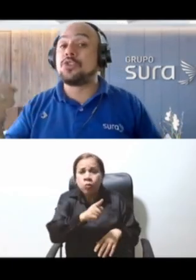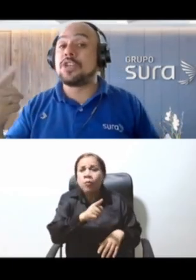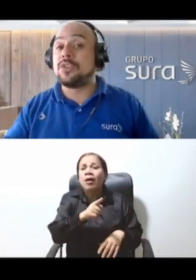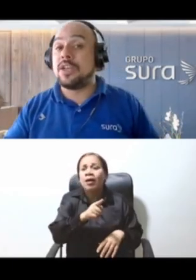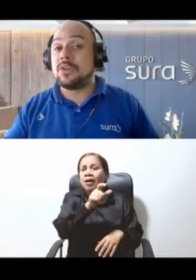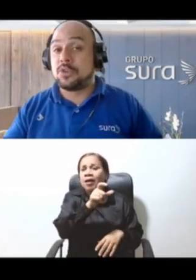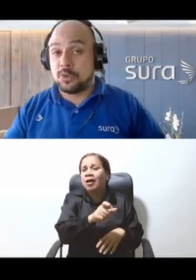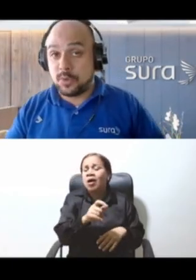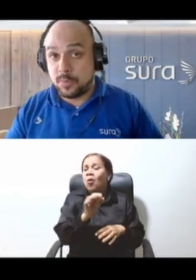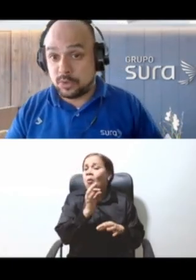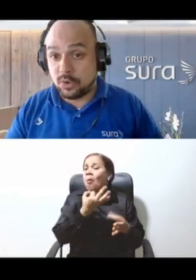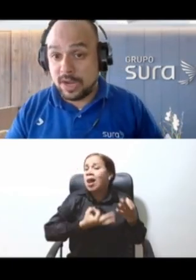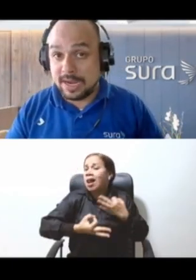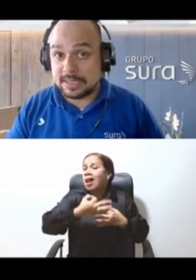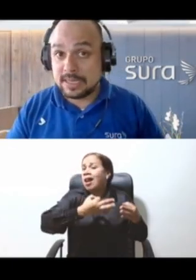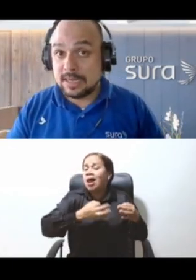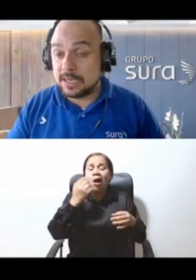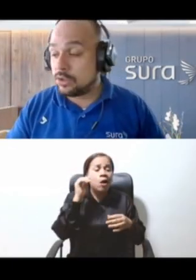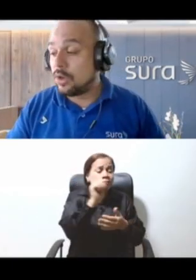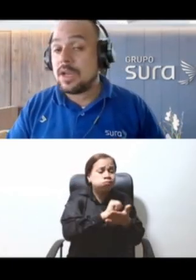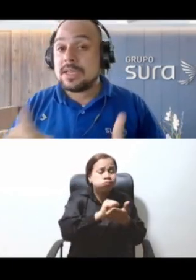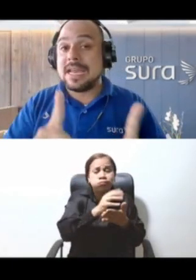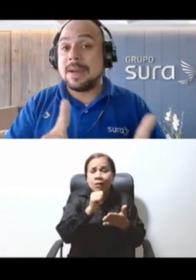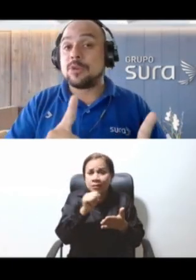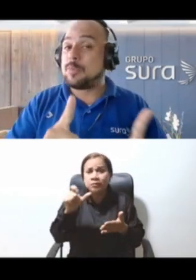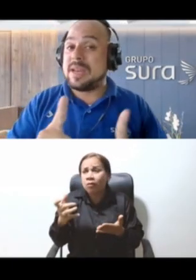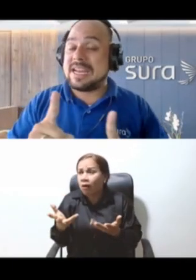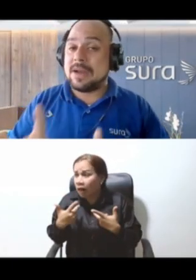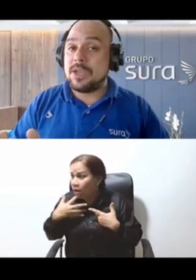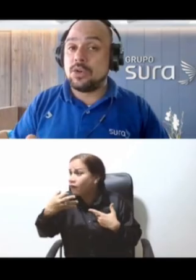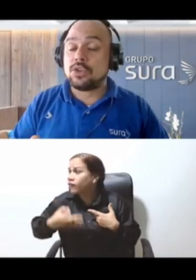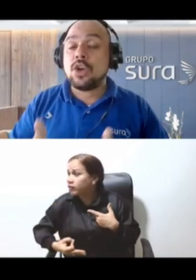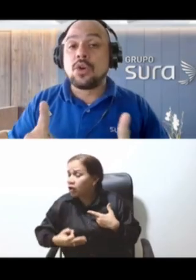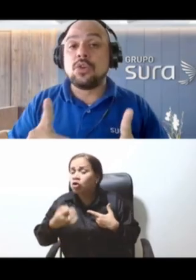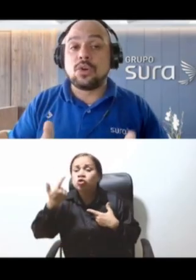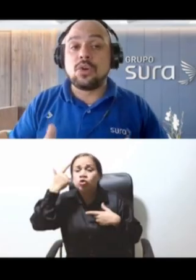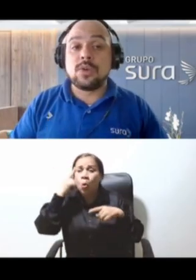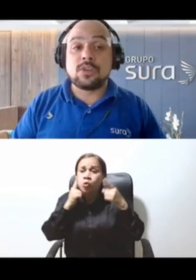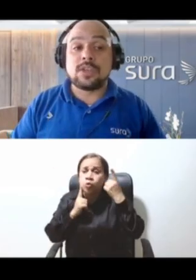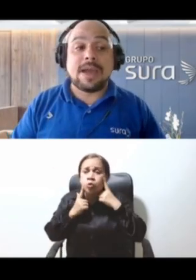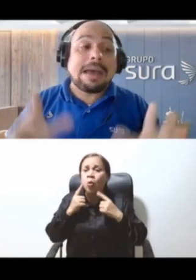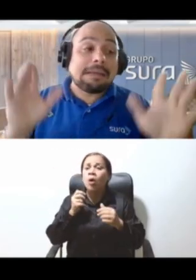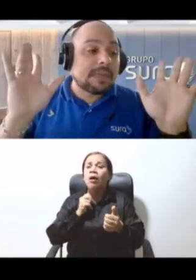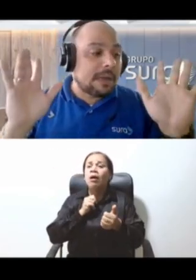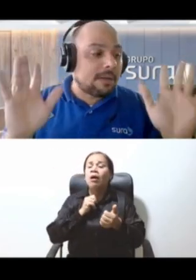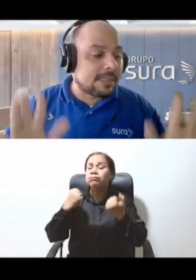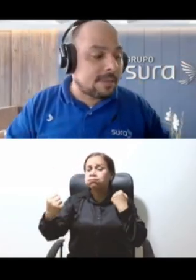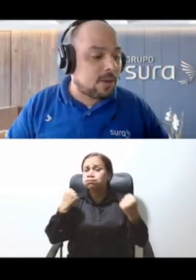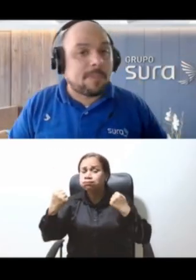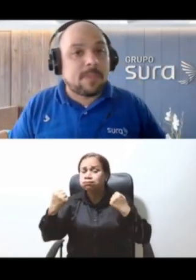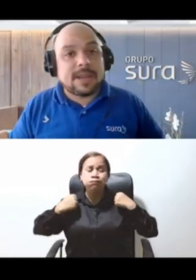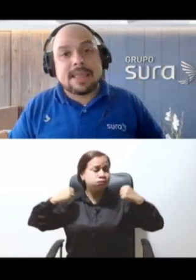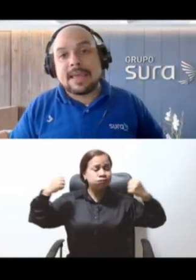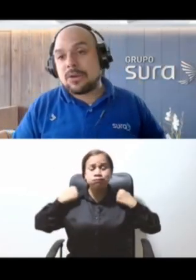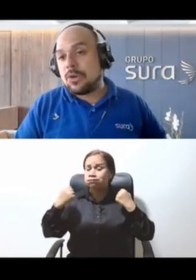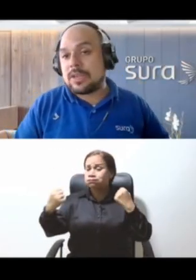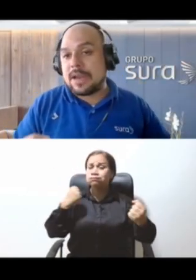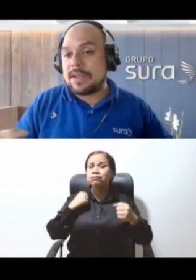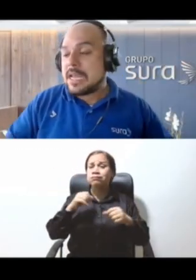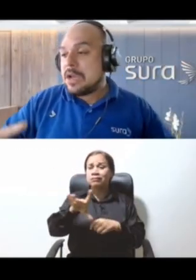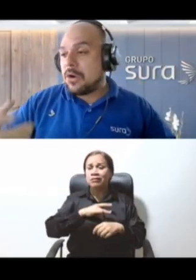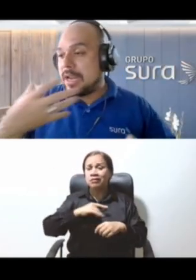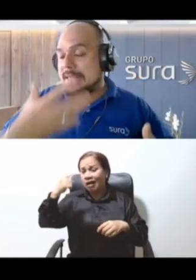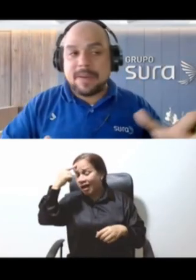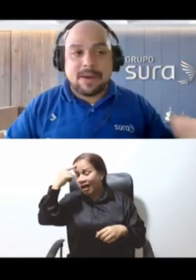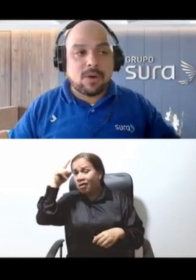o lo que escuchamos de nuestros propios colegas. Listo, seamos precavidos con todo nuestro tema. Entonces ahora este man nos va a poner a andar